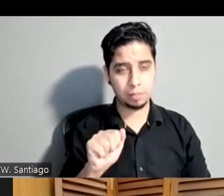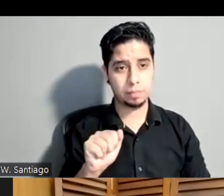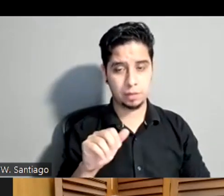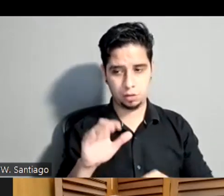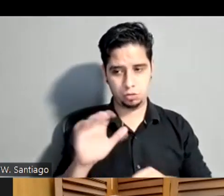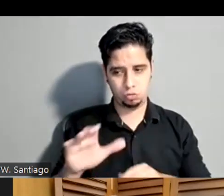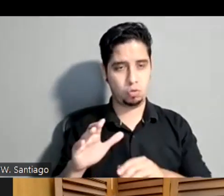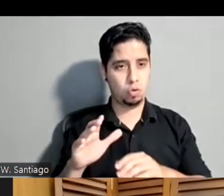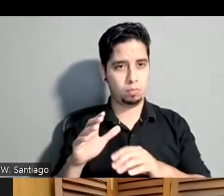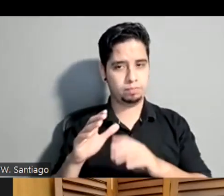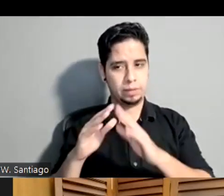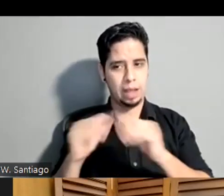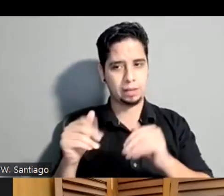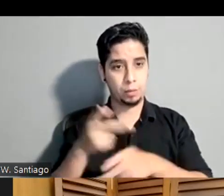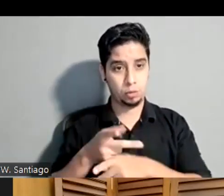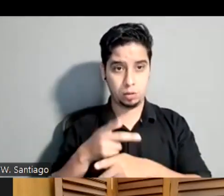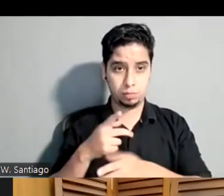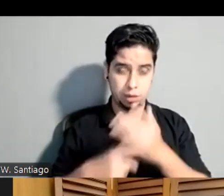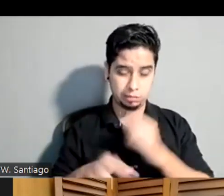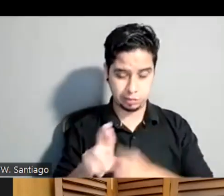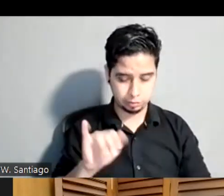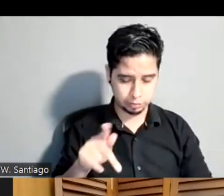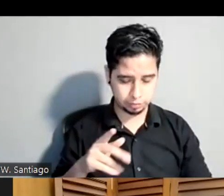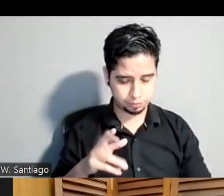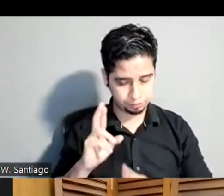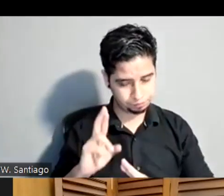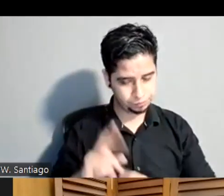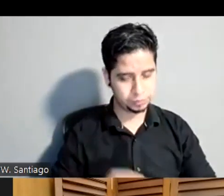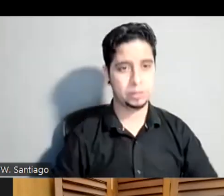ella, que en paz descanse. De allí,